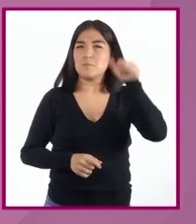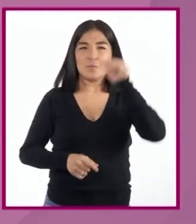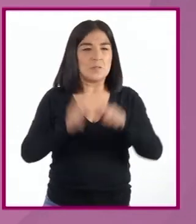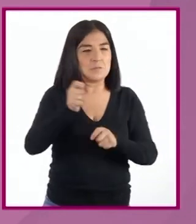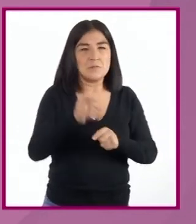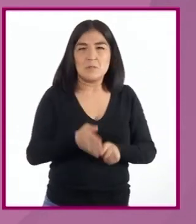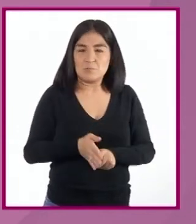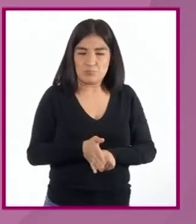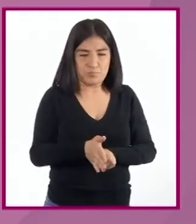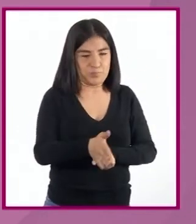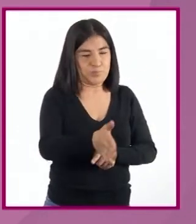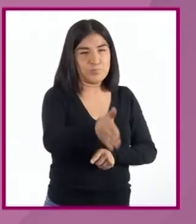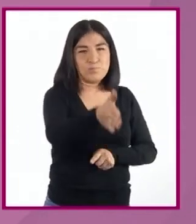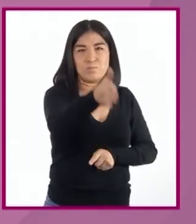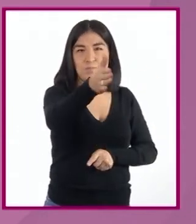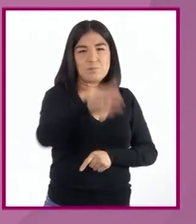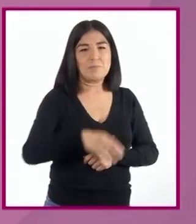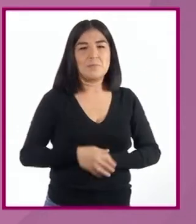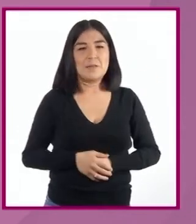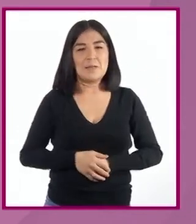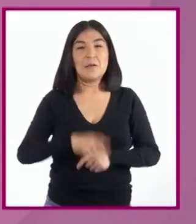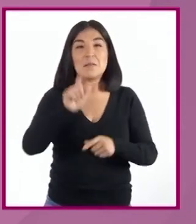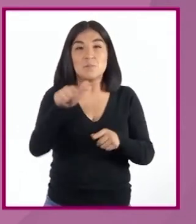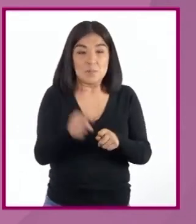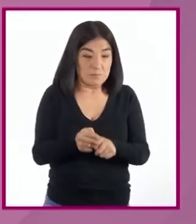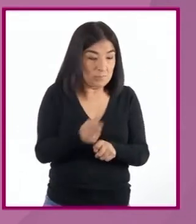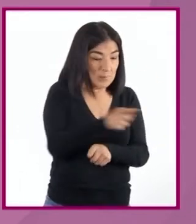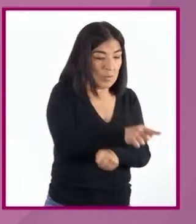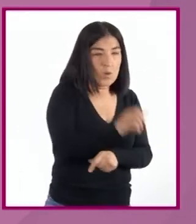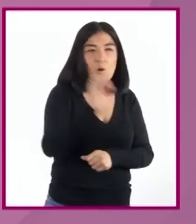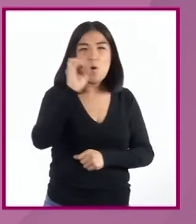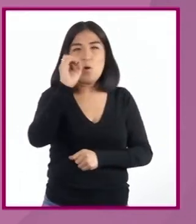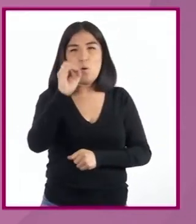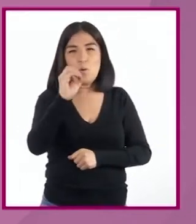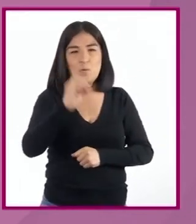línea recta y pasa por O. Llega al